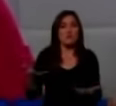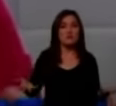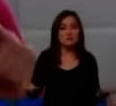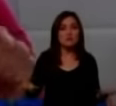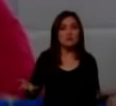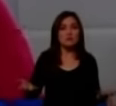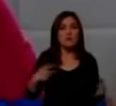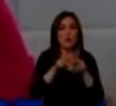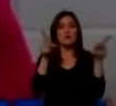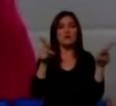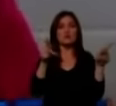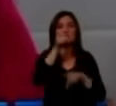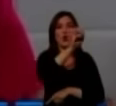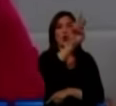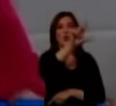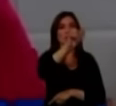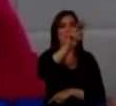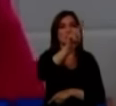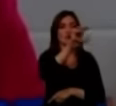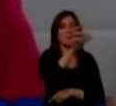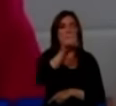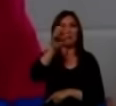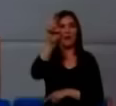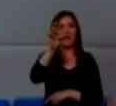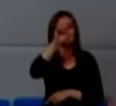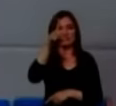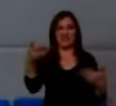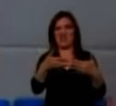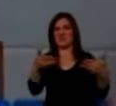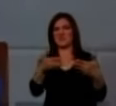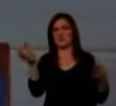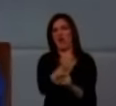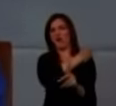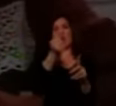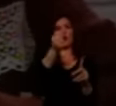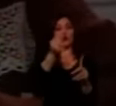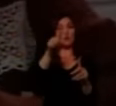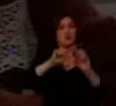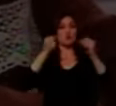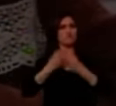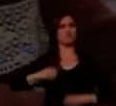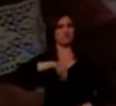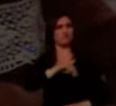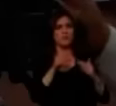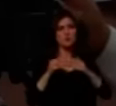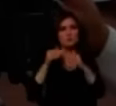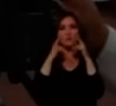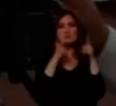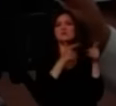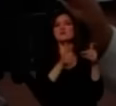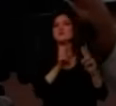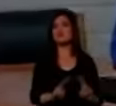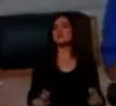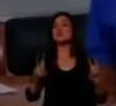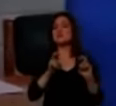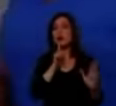medio público como Orlando Pérez comete este delito de violencia. El colectivo Nosotras por la Democracia hará una vigilia para que se investigue este